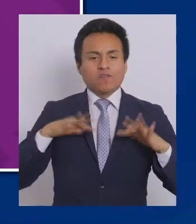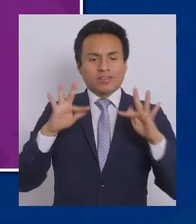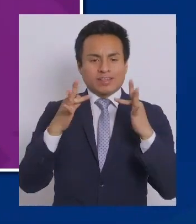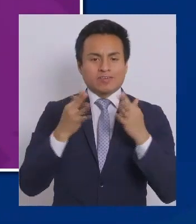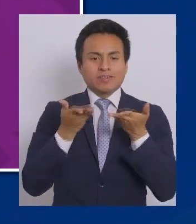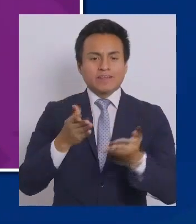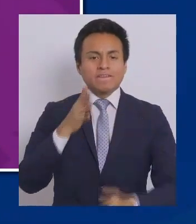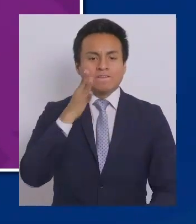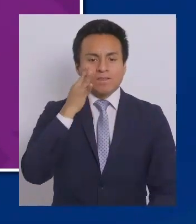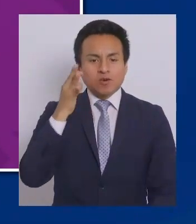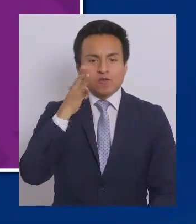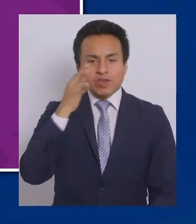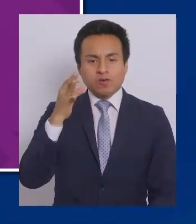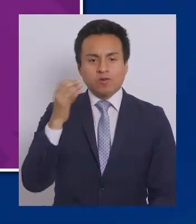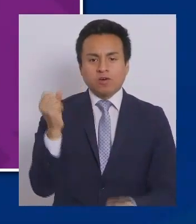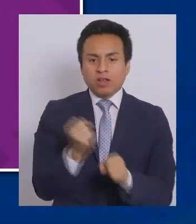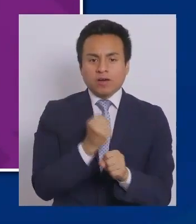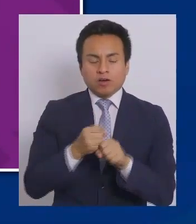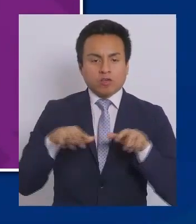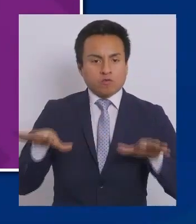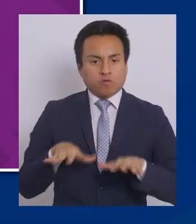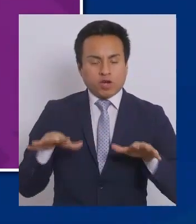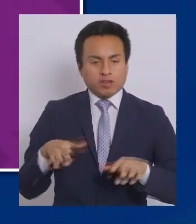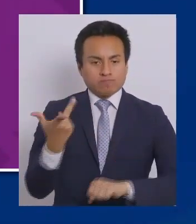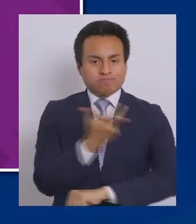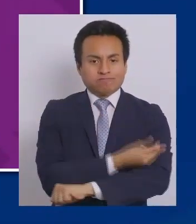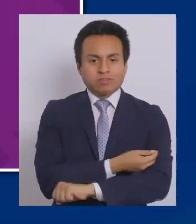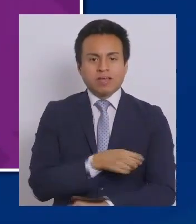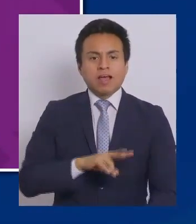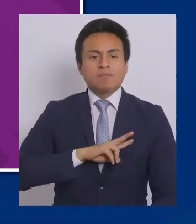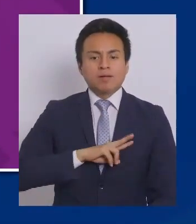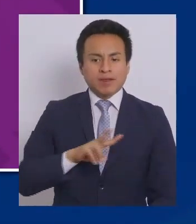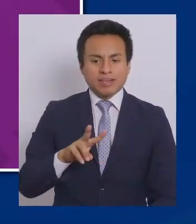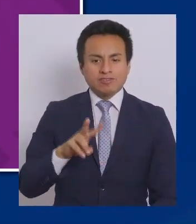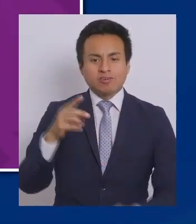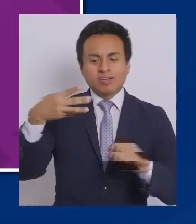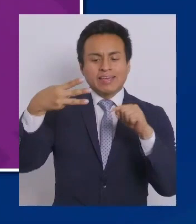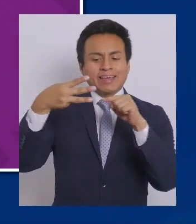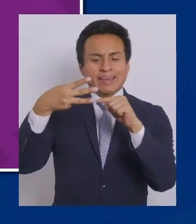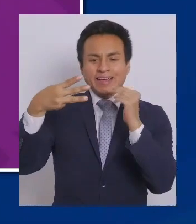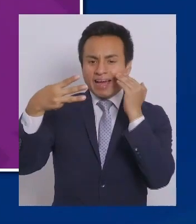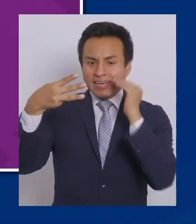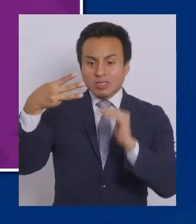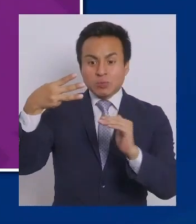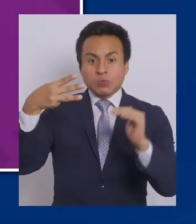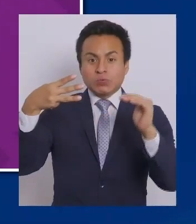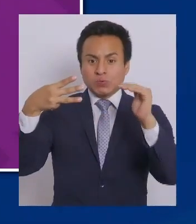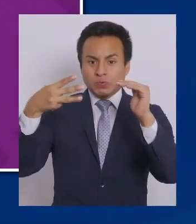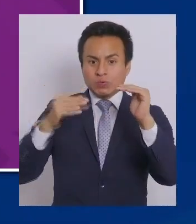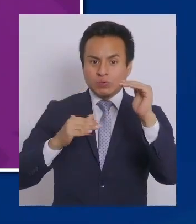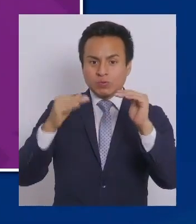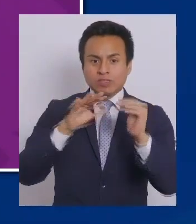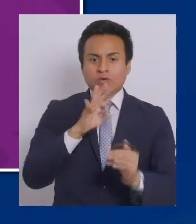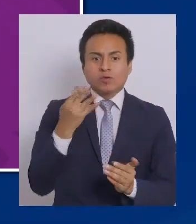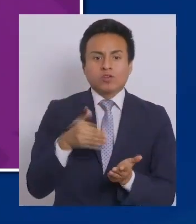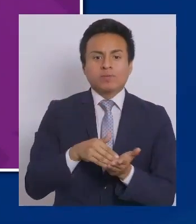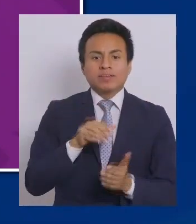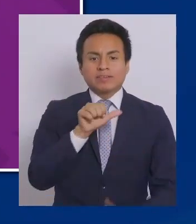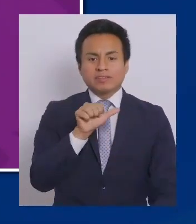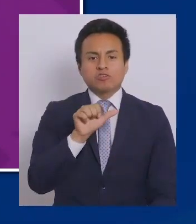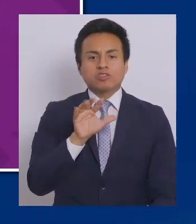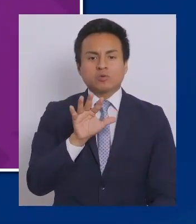felicitaciones a vidrios está haciendo un gran esfuerzo y valparaíso se le acerca a pasos agigantados con 54 mil